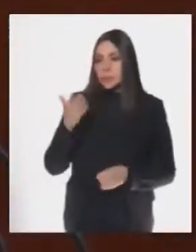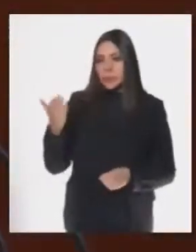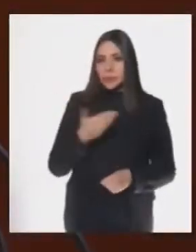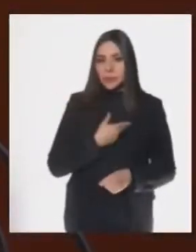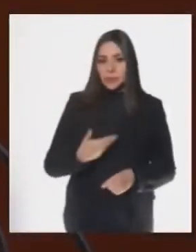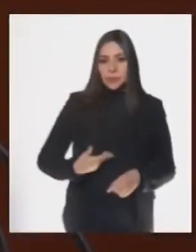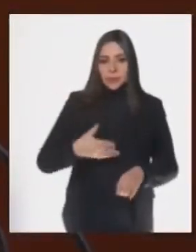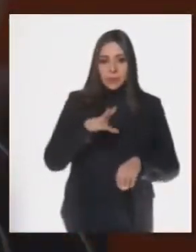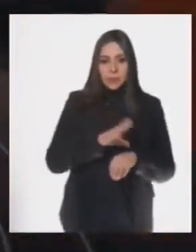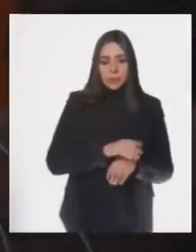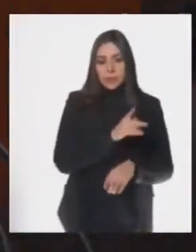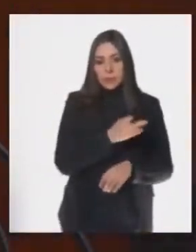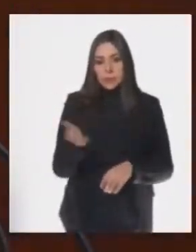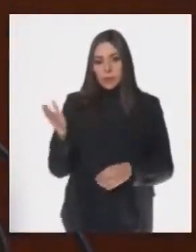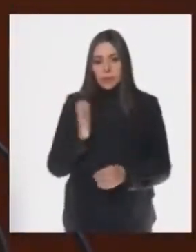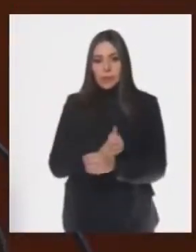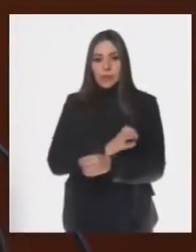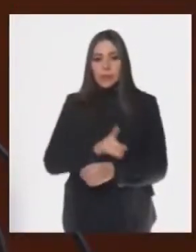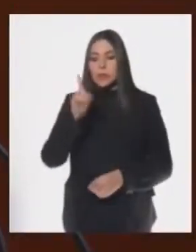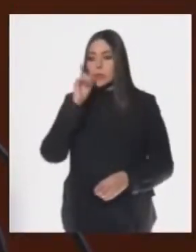senador.